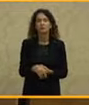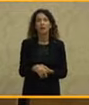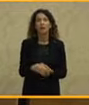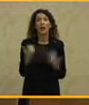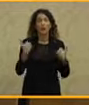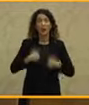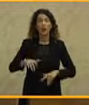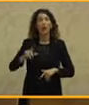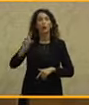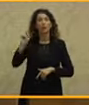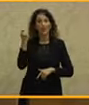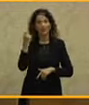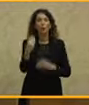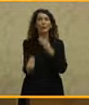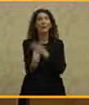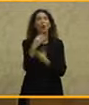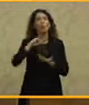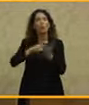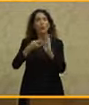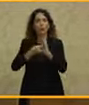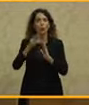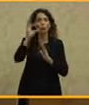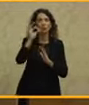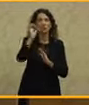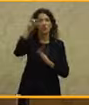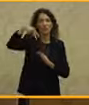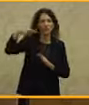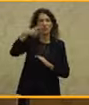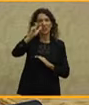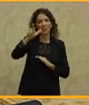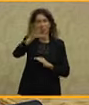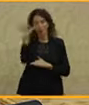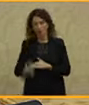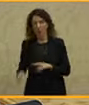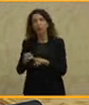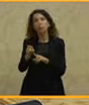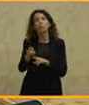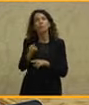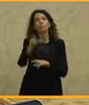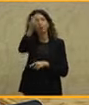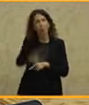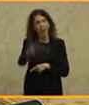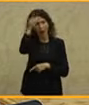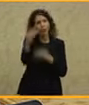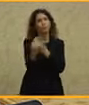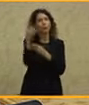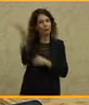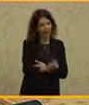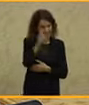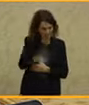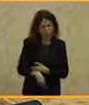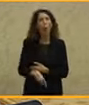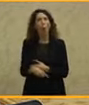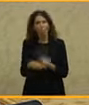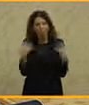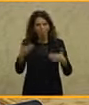he conseguido que venga el financiador del proyecto en Senegal, el alemán. No. ¿En serio? Sí. Bueno, tío, enhorabuena,